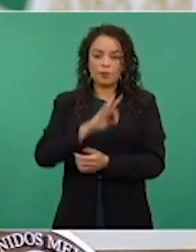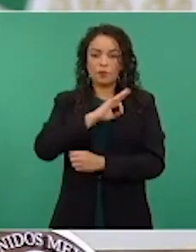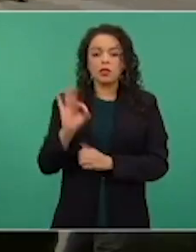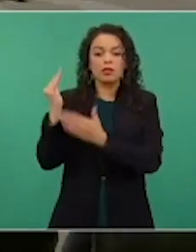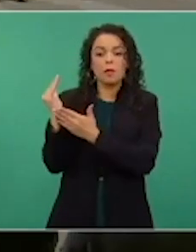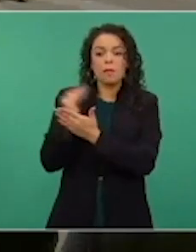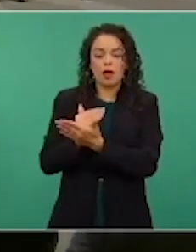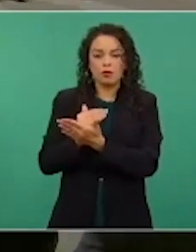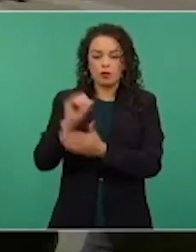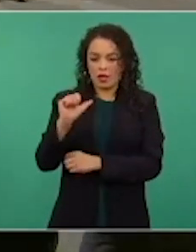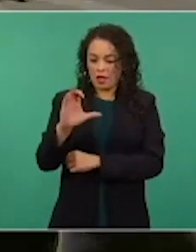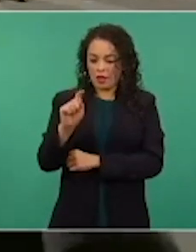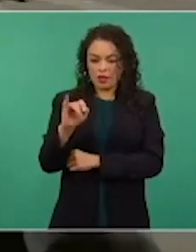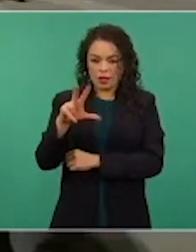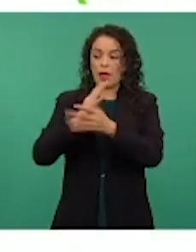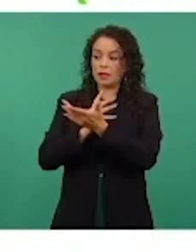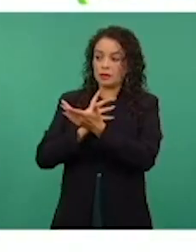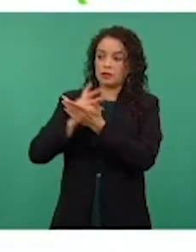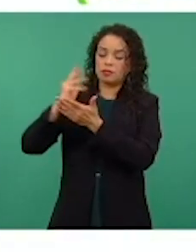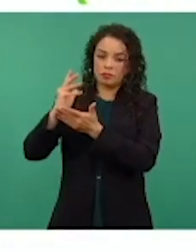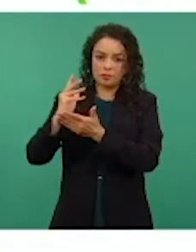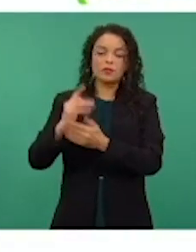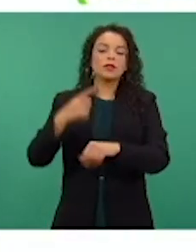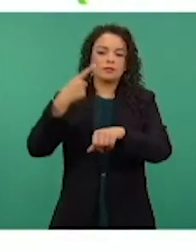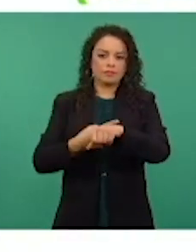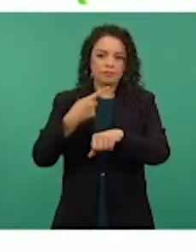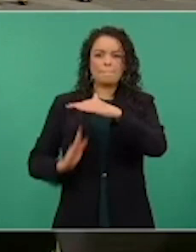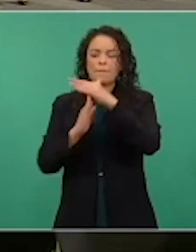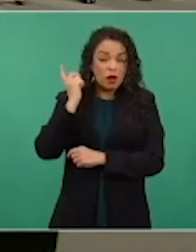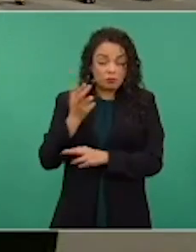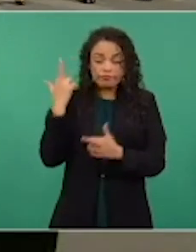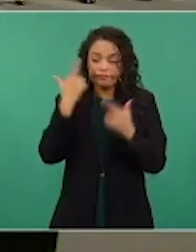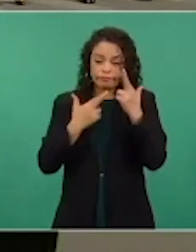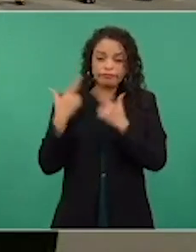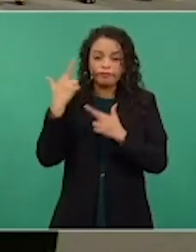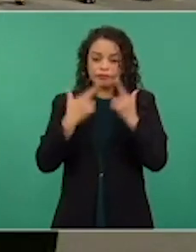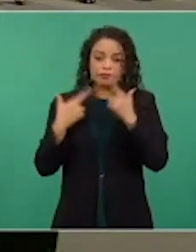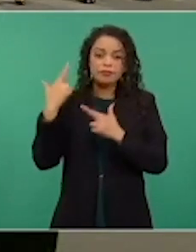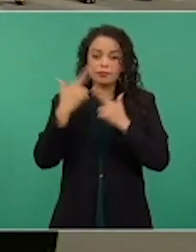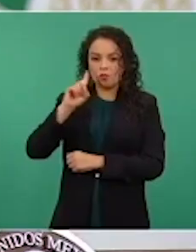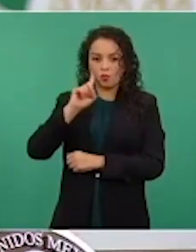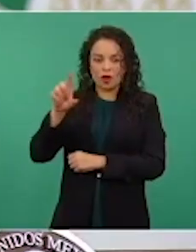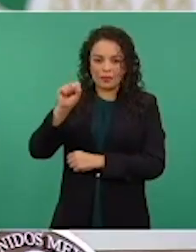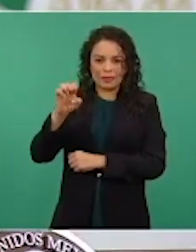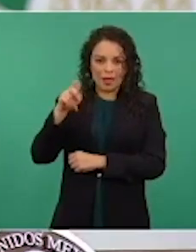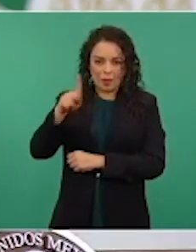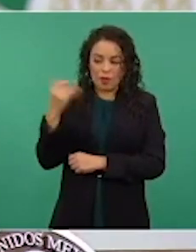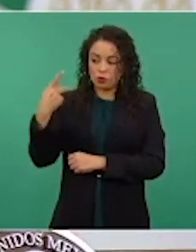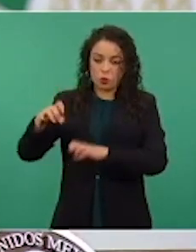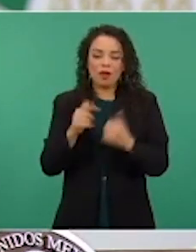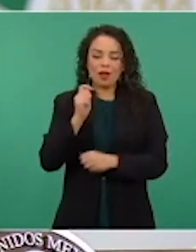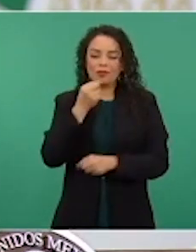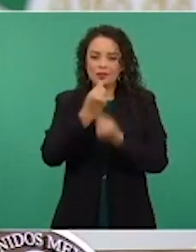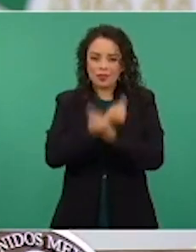en México, brindó el último reporte de la actividad de la epidemia por COVID-19 en el país, el cual señala que